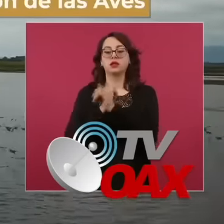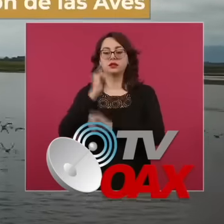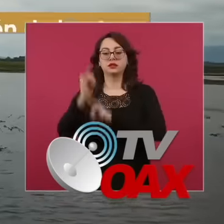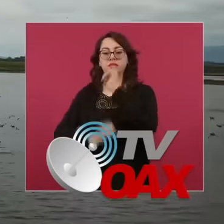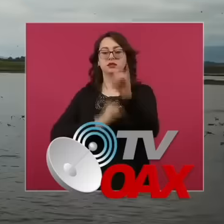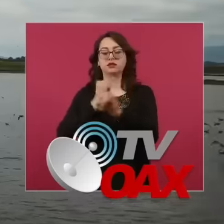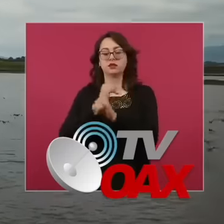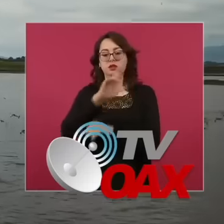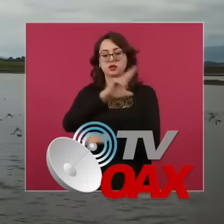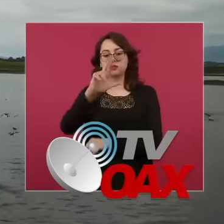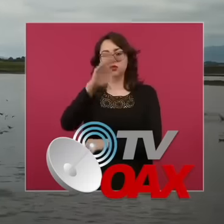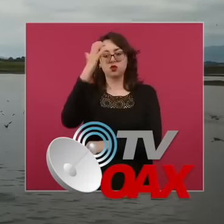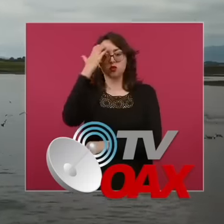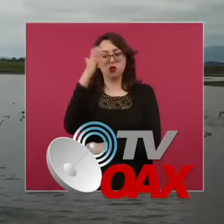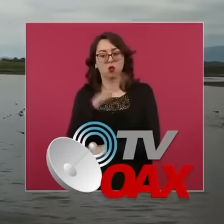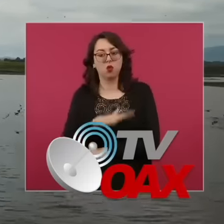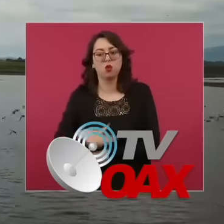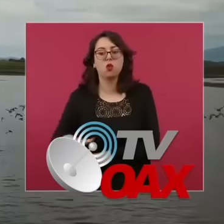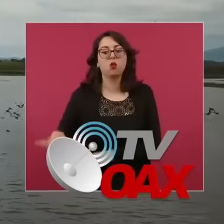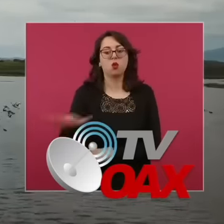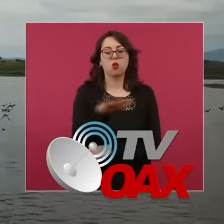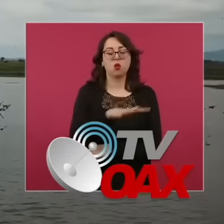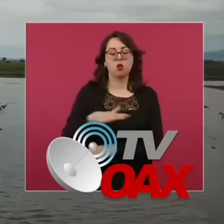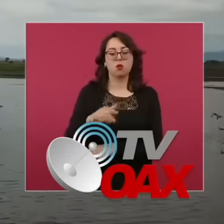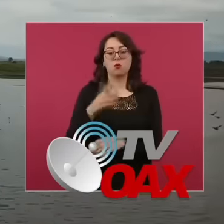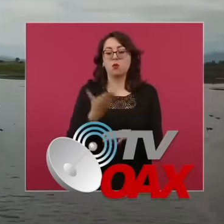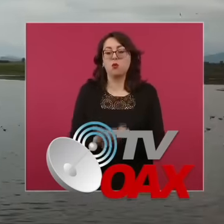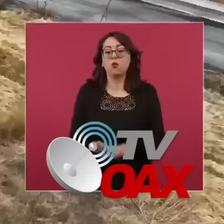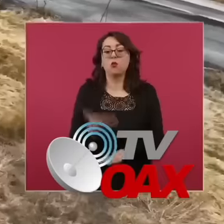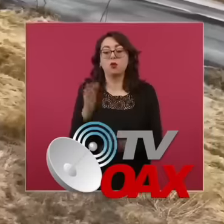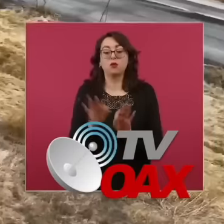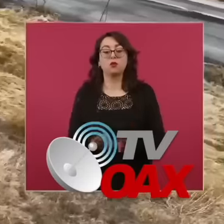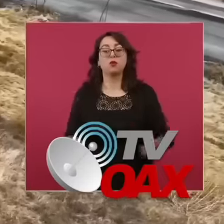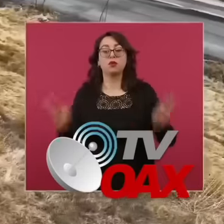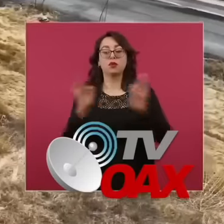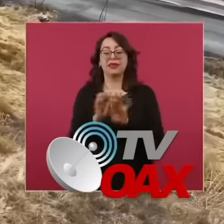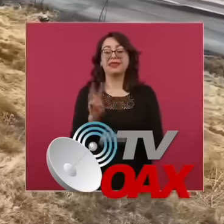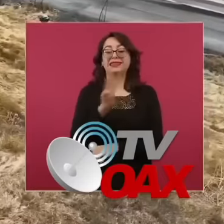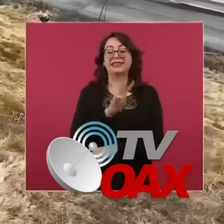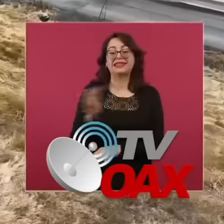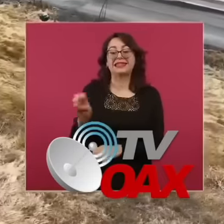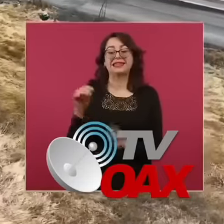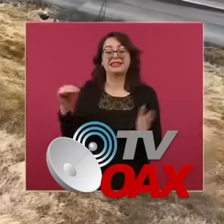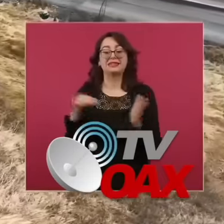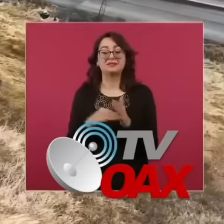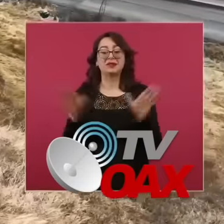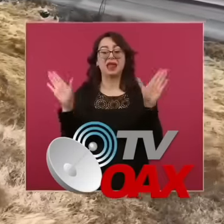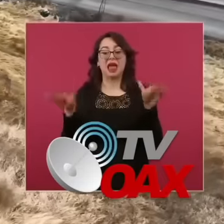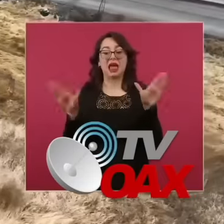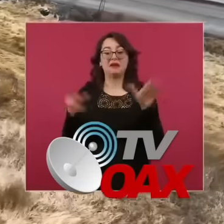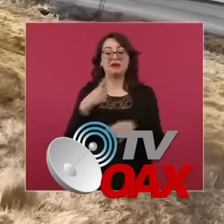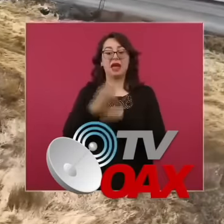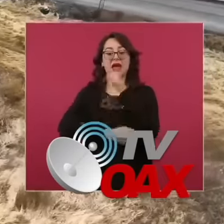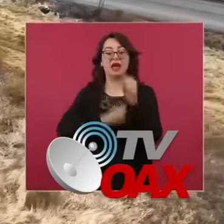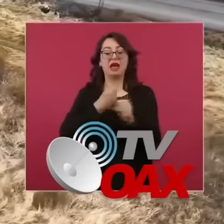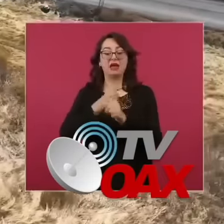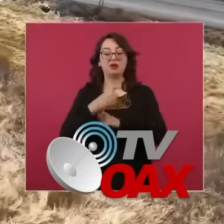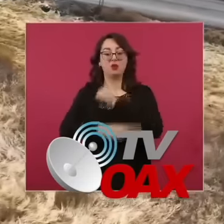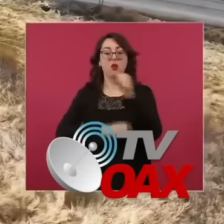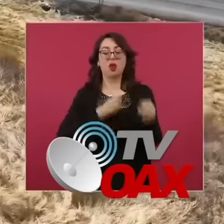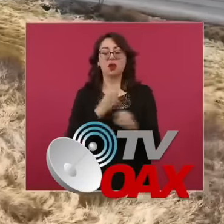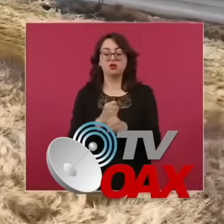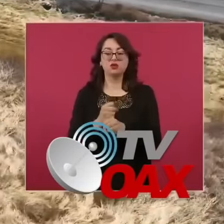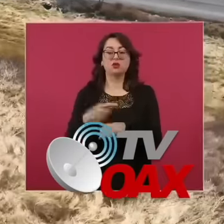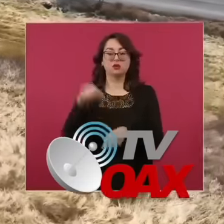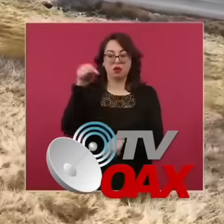ambiental por tratarse de un corredor migratorio que utilizan 300,000 aves anualmente el parque